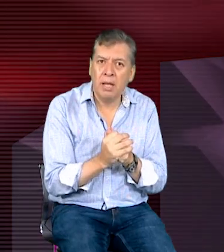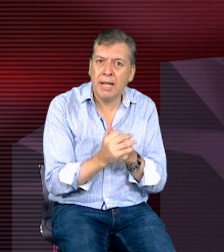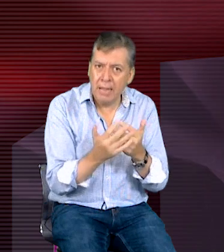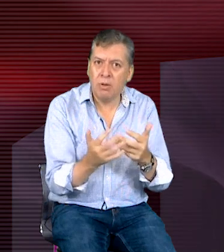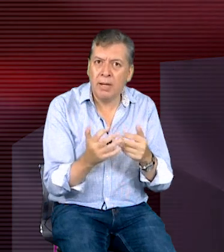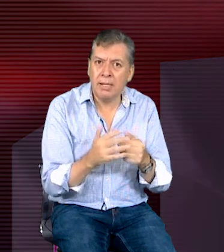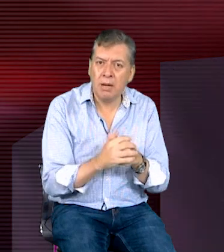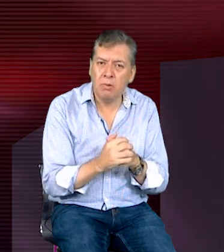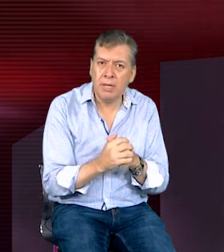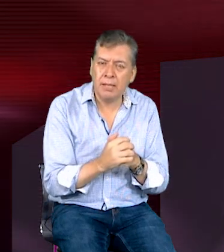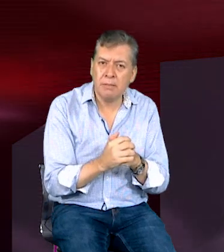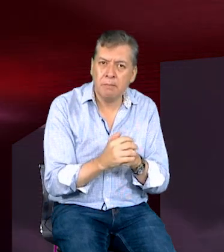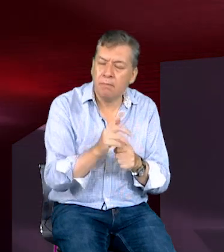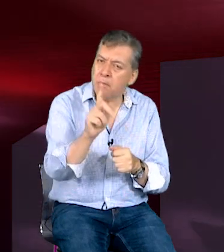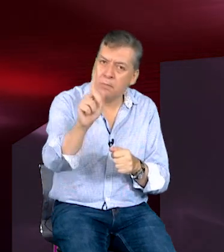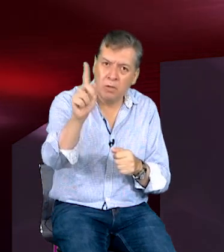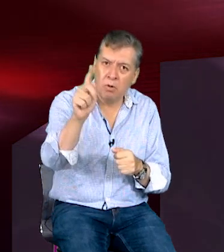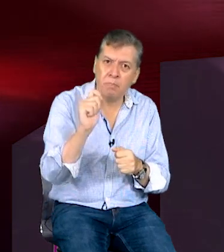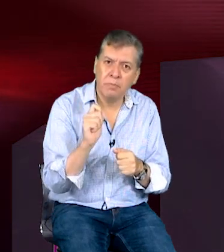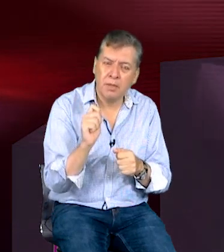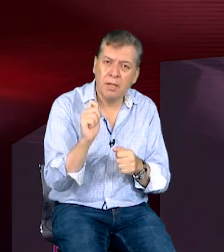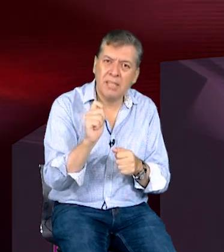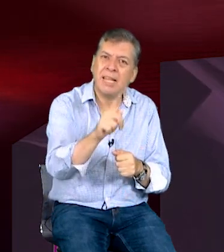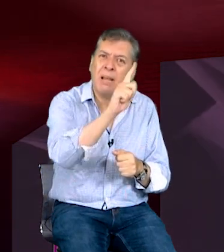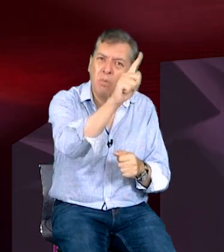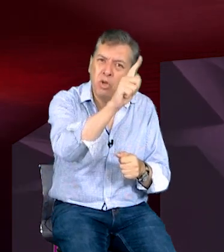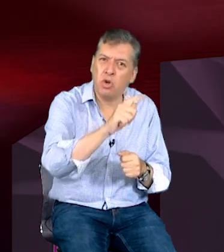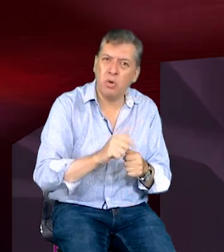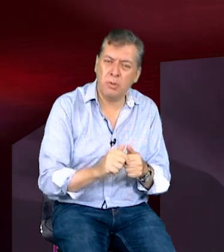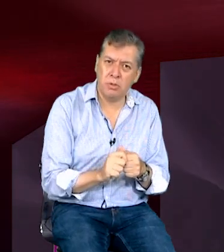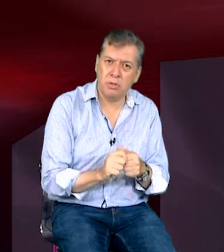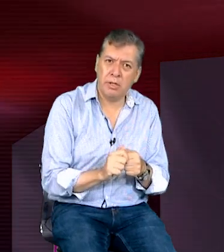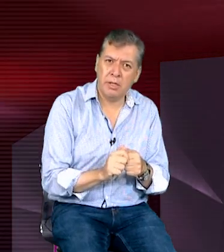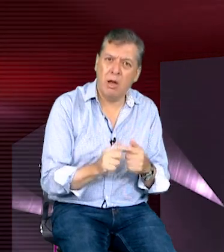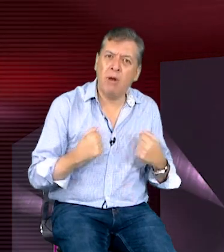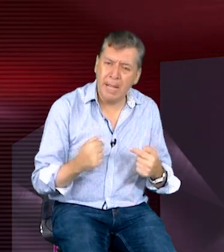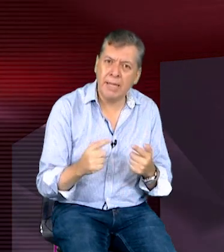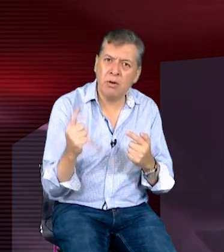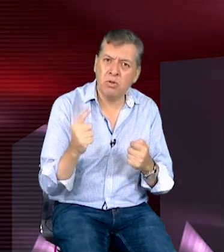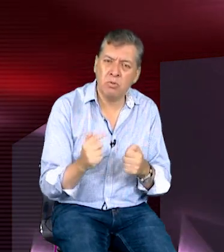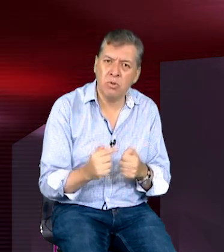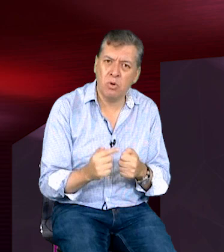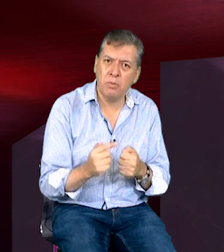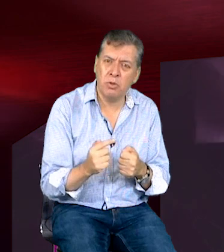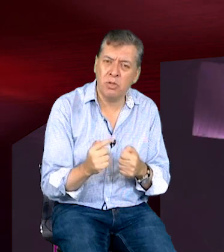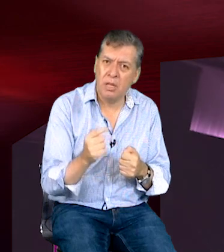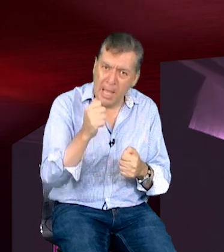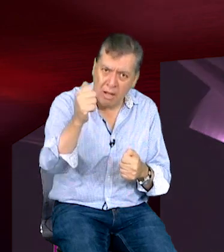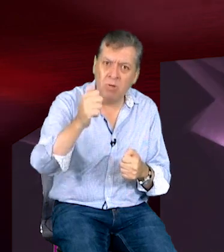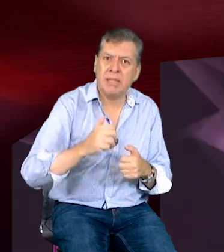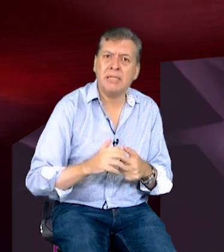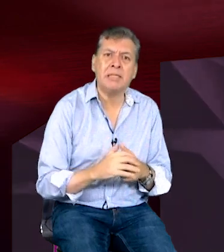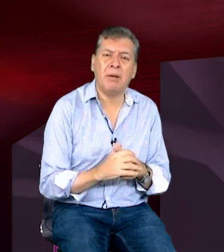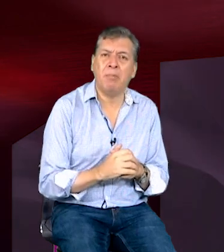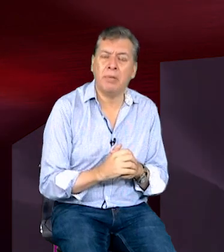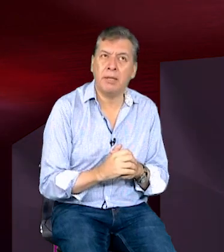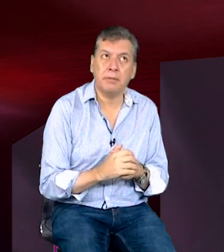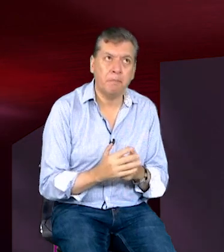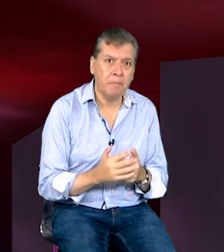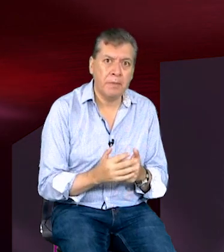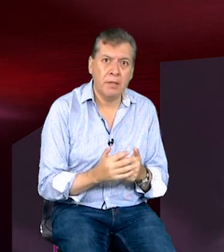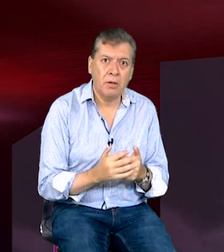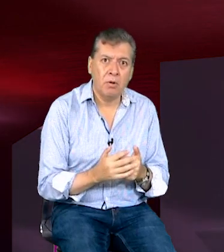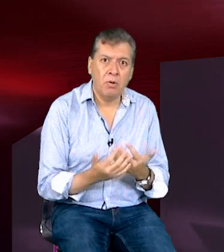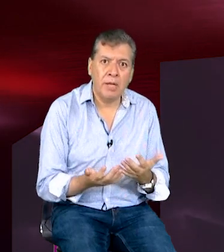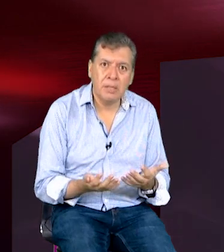caro el caldo que las albóndigas. No, es que eran muy corruptos. Y ahora que ya no somos corruptos, ahora sí se va a